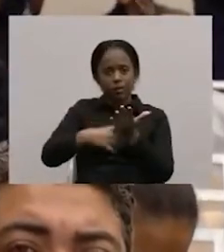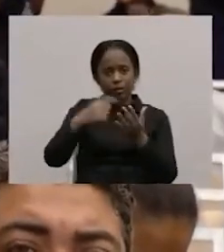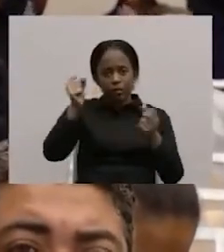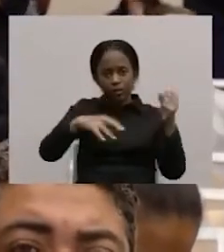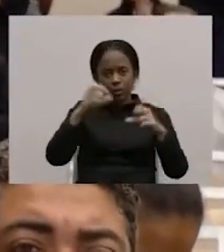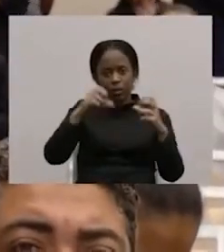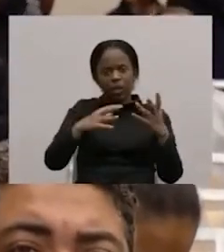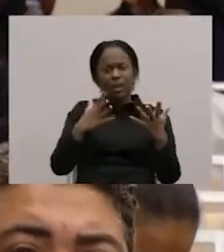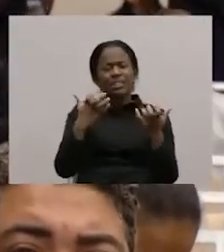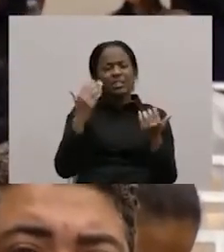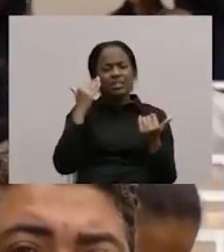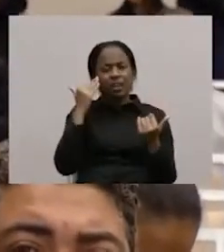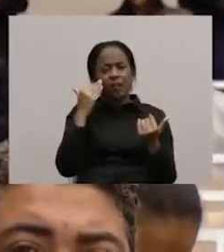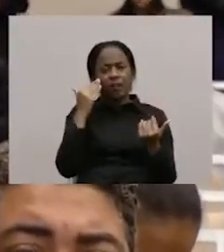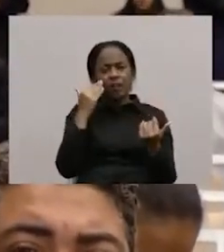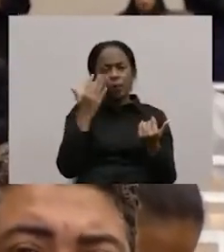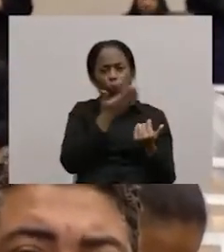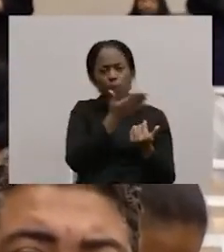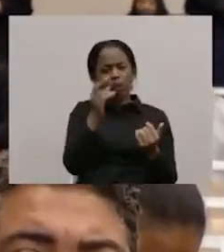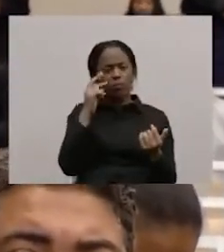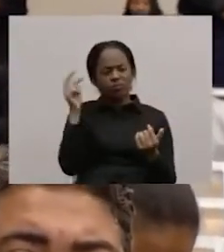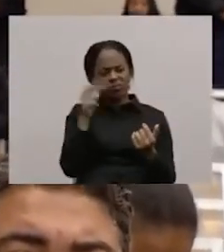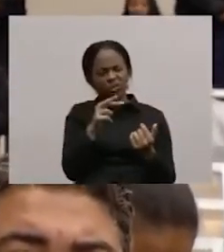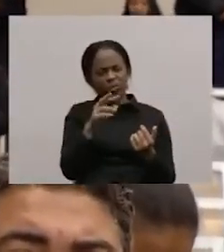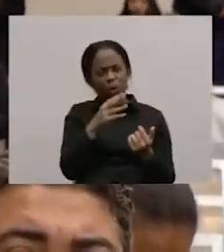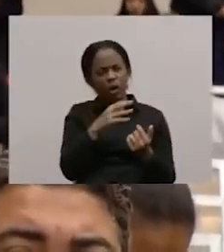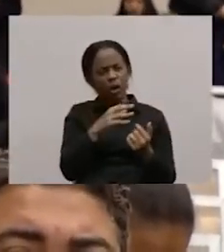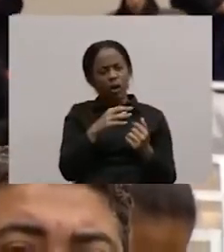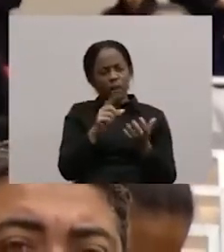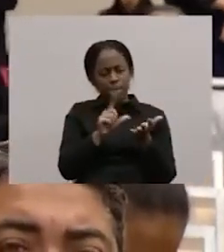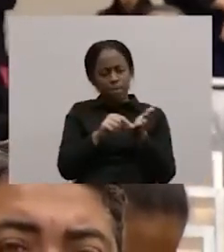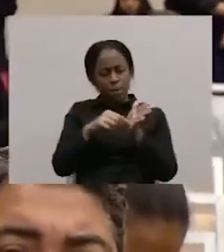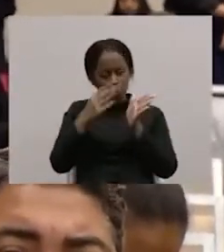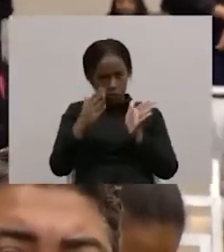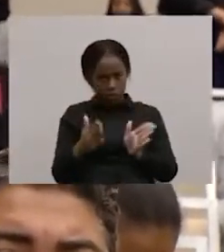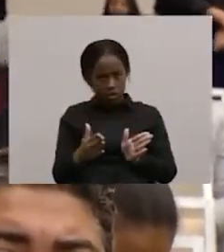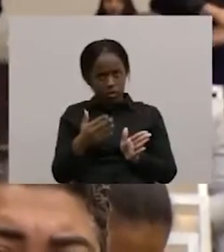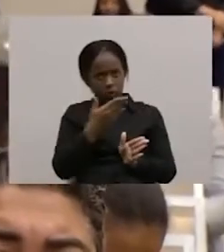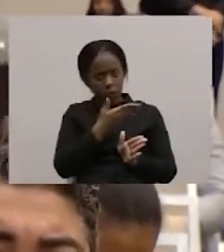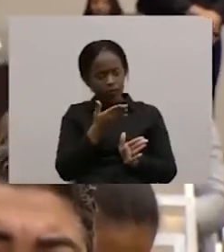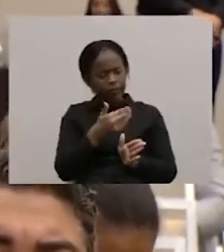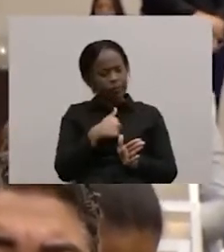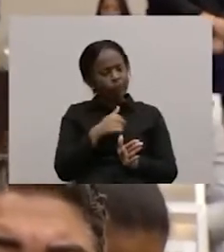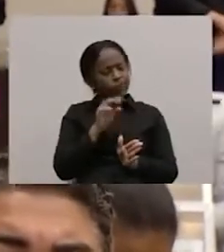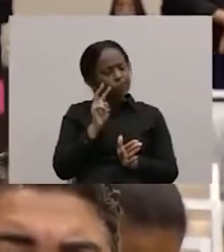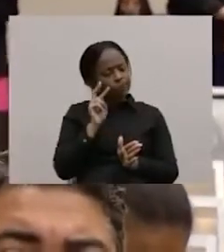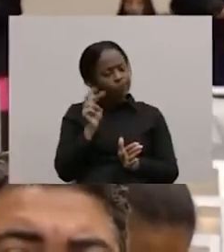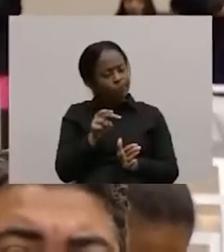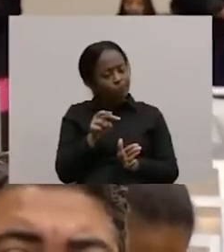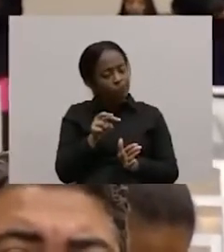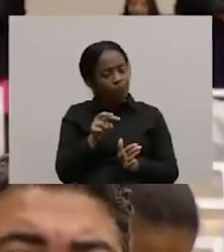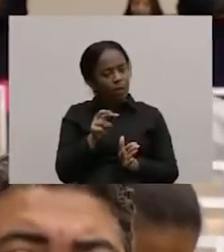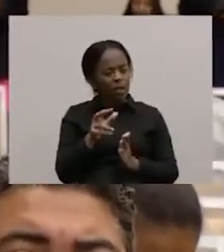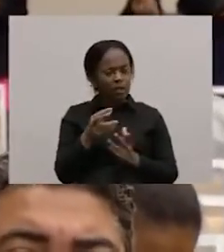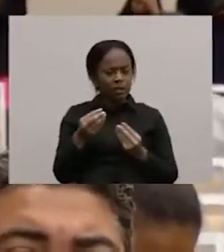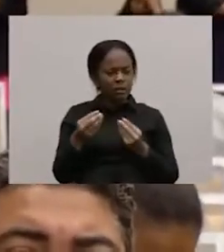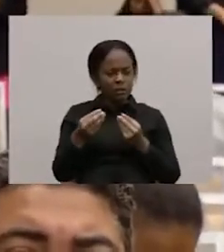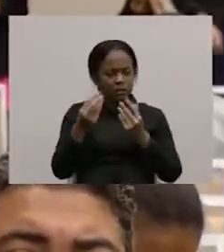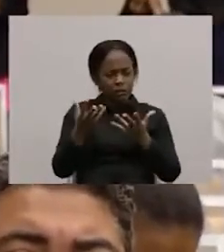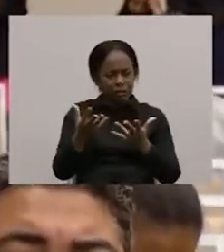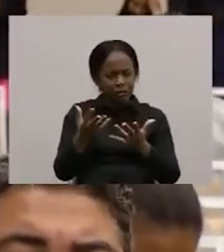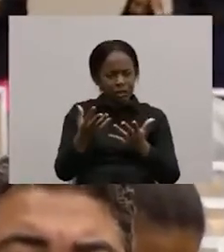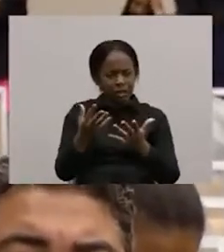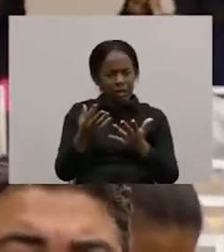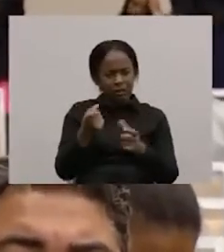el CES. Quiero saber, desde el punto de vista del ejercicio periodístico, si ustedes entienden que lesionan o no la libertad